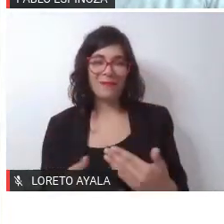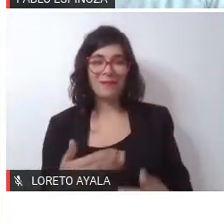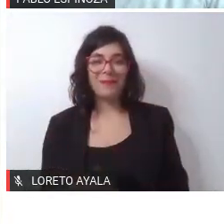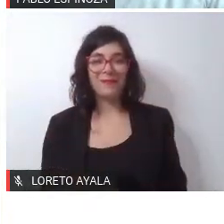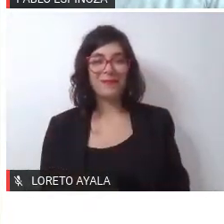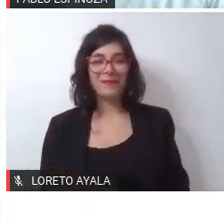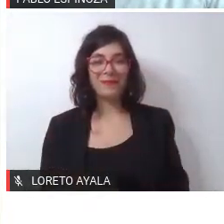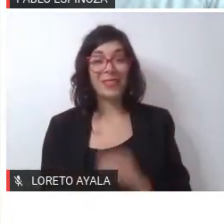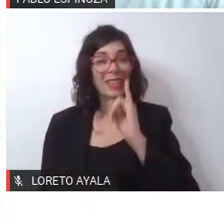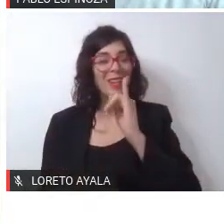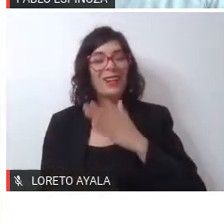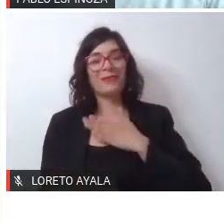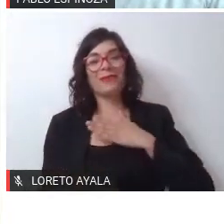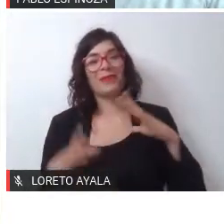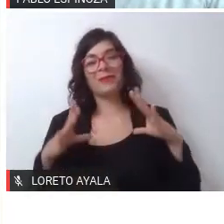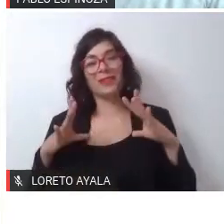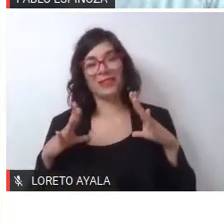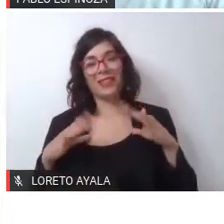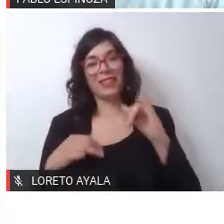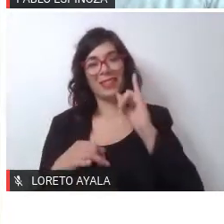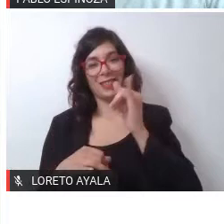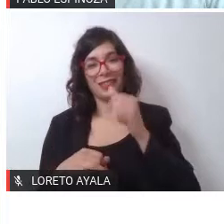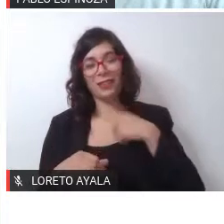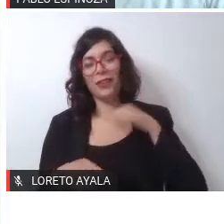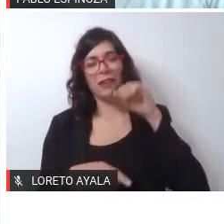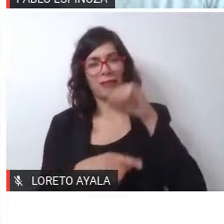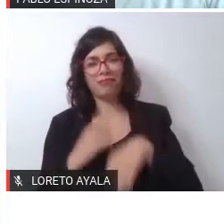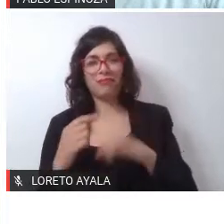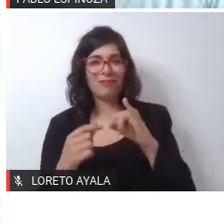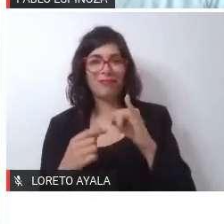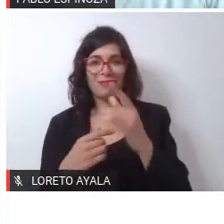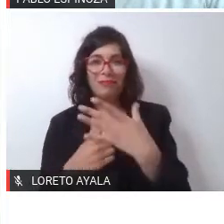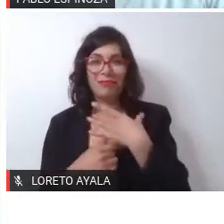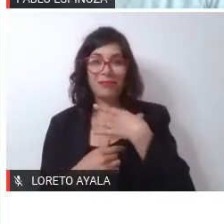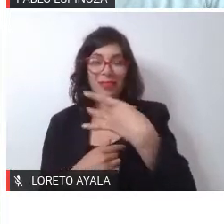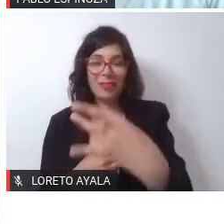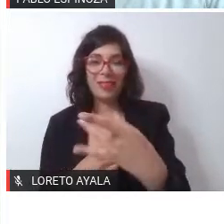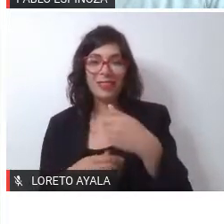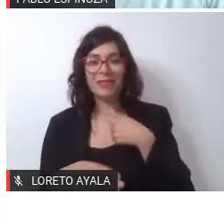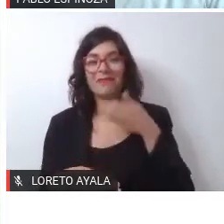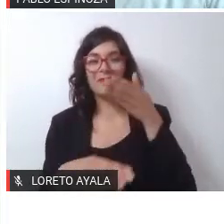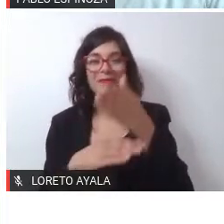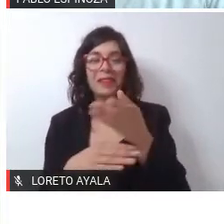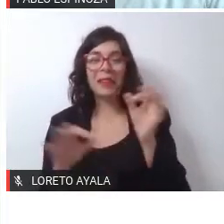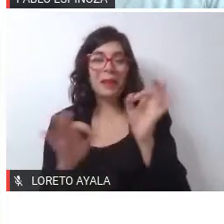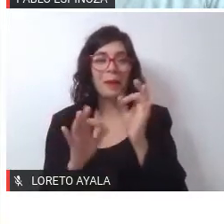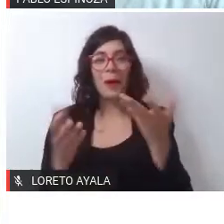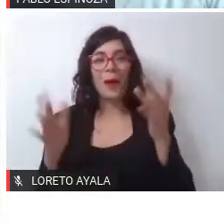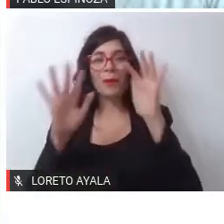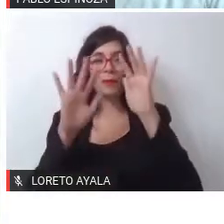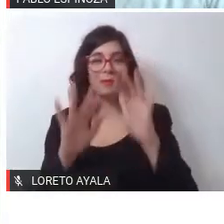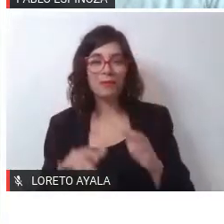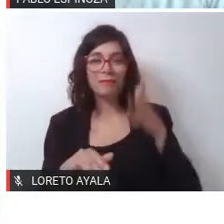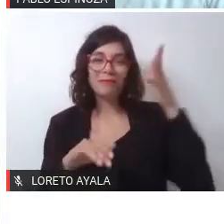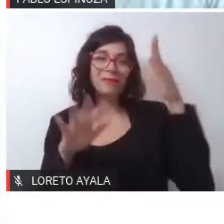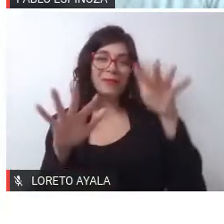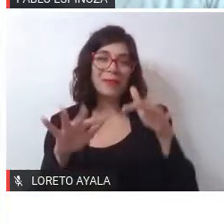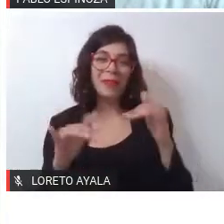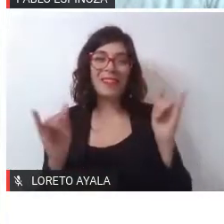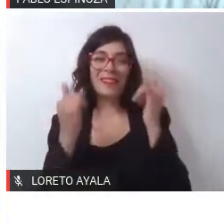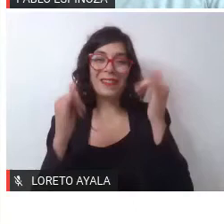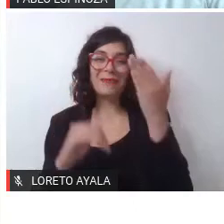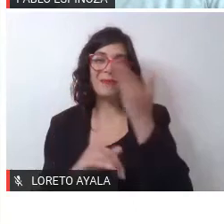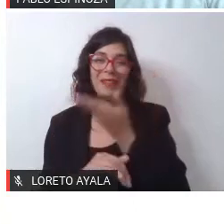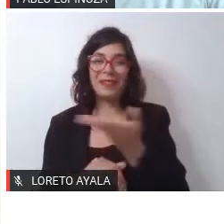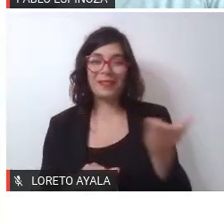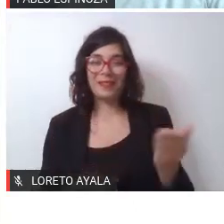Sí, yo feliz, aceptaría felizmente esa invitación y prepararía ahí una ponencia bastante entretenida para todos los presentes. Así